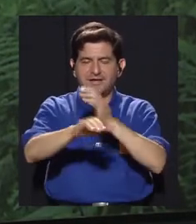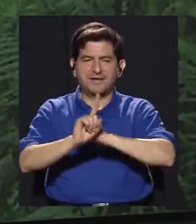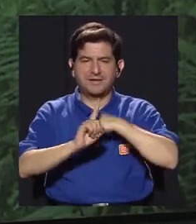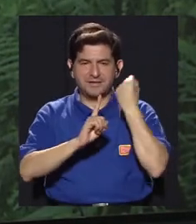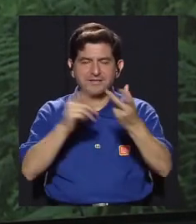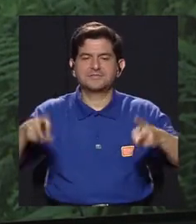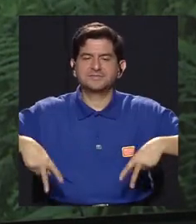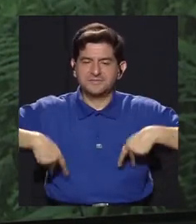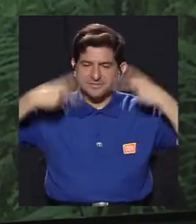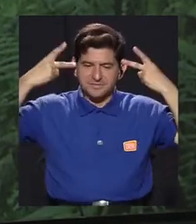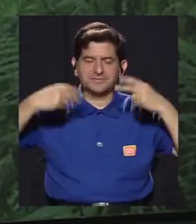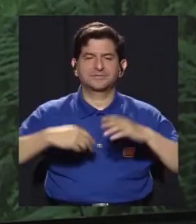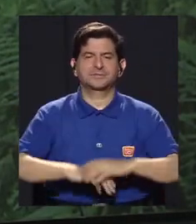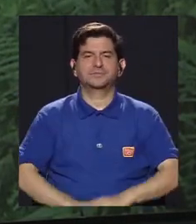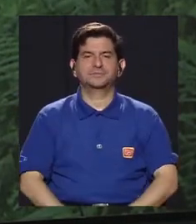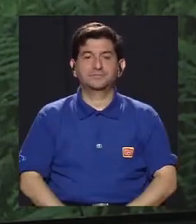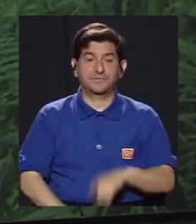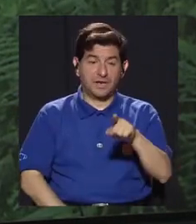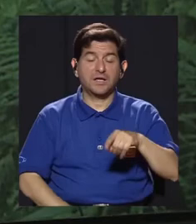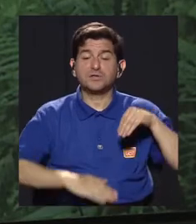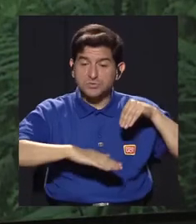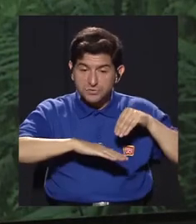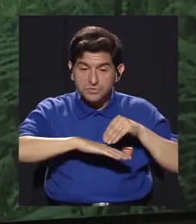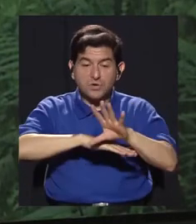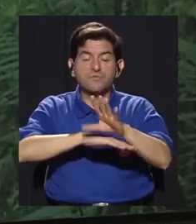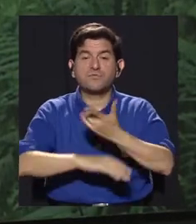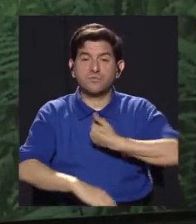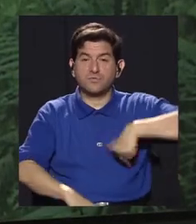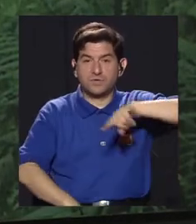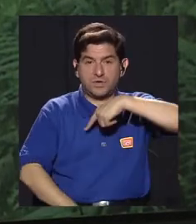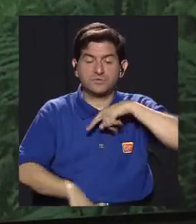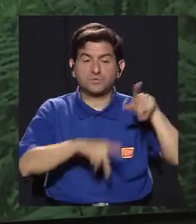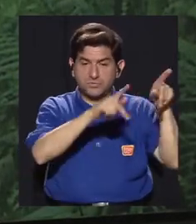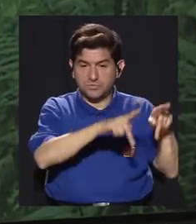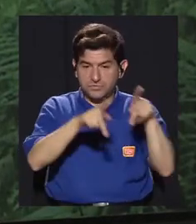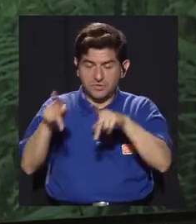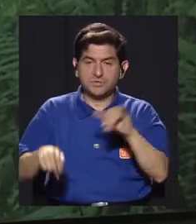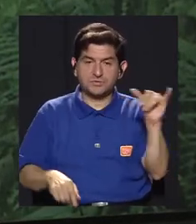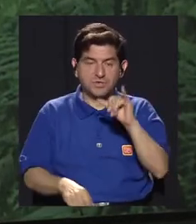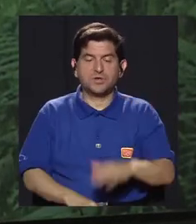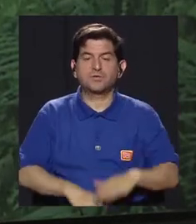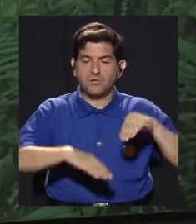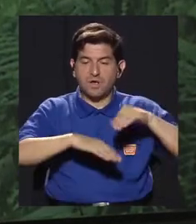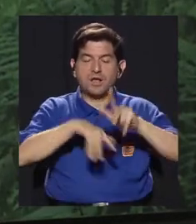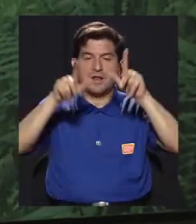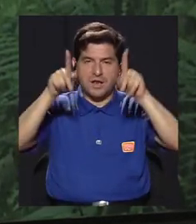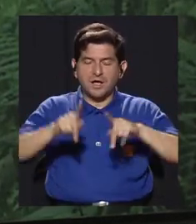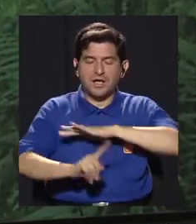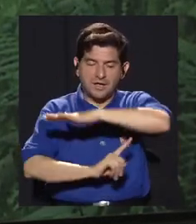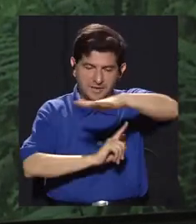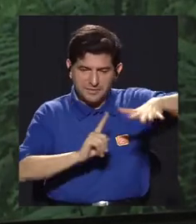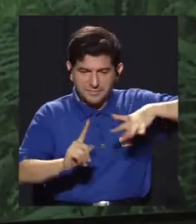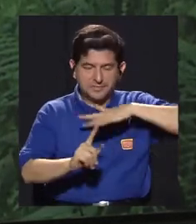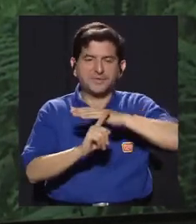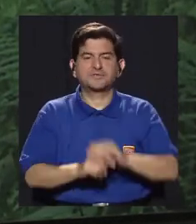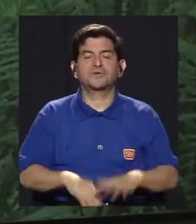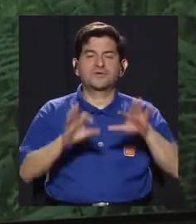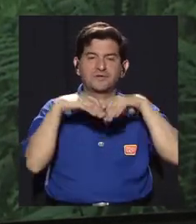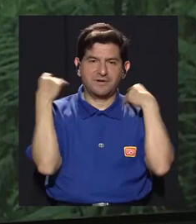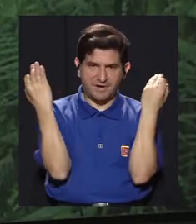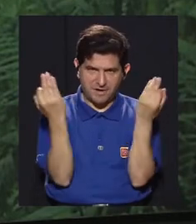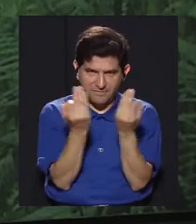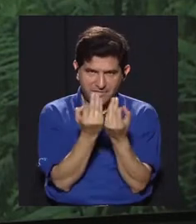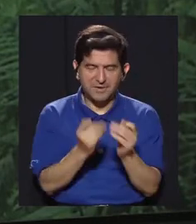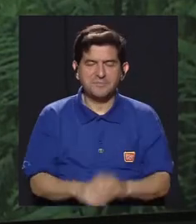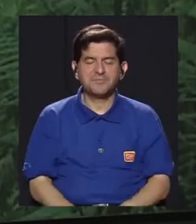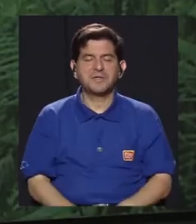y eso repercute no solo a nosotros como personas sino que repercute a la gente que está alrededor sea la familia sean los colegas del